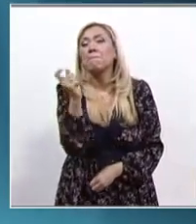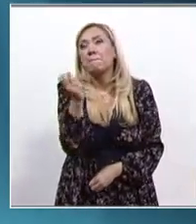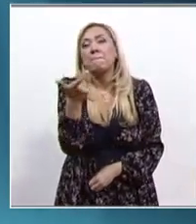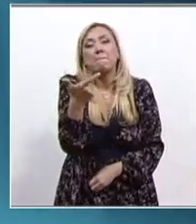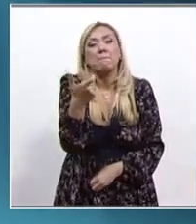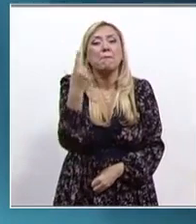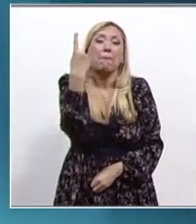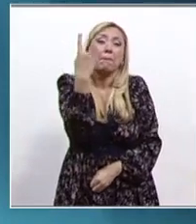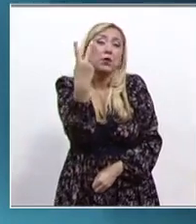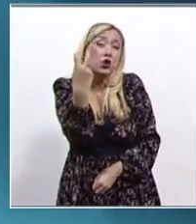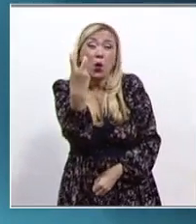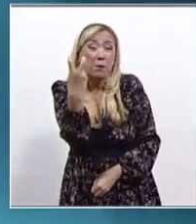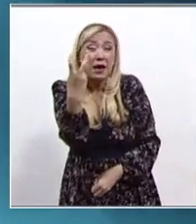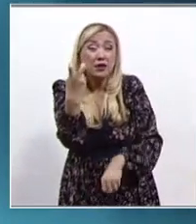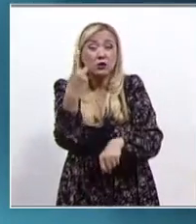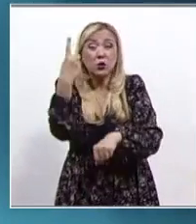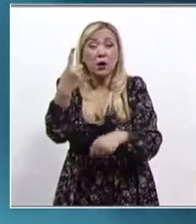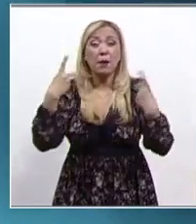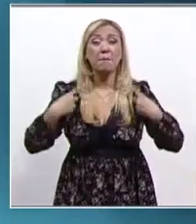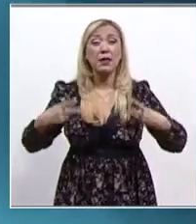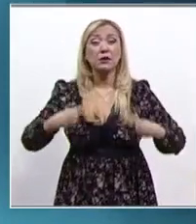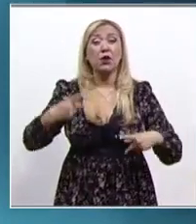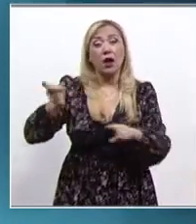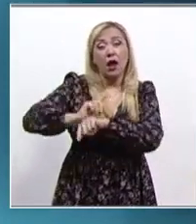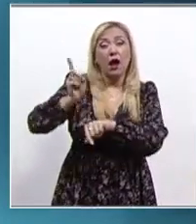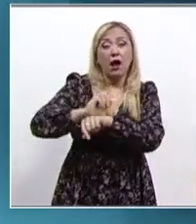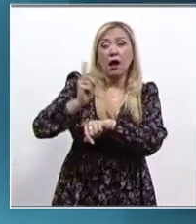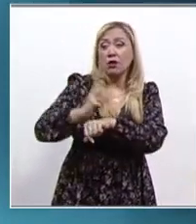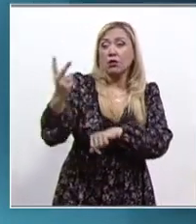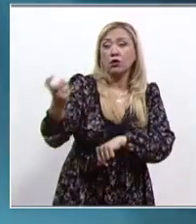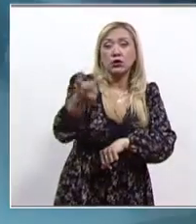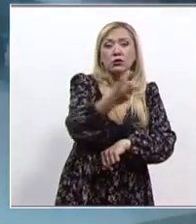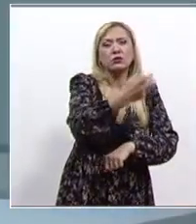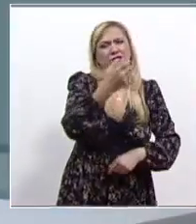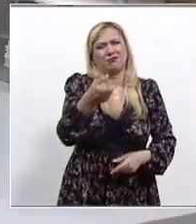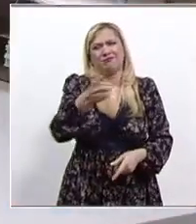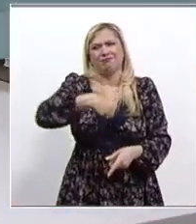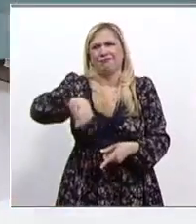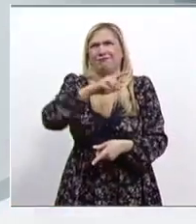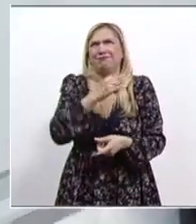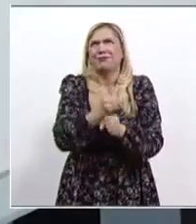que equivale apenas al 0.8% del salario mínimo.